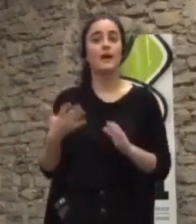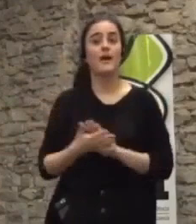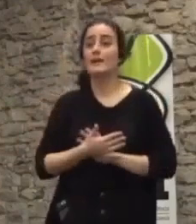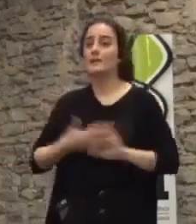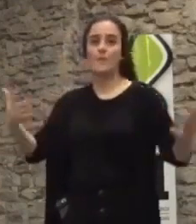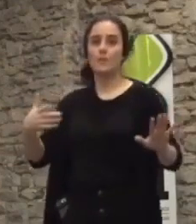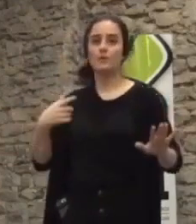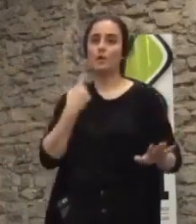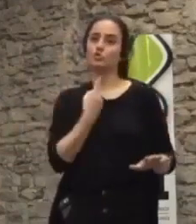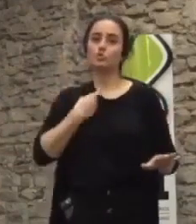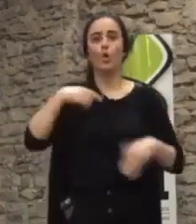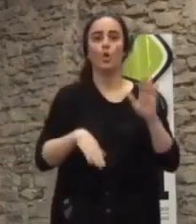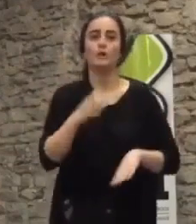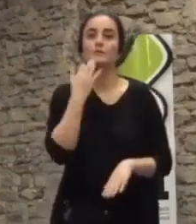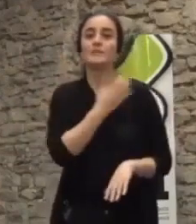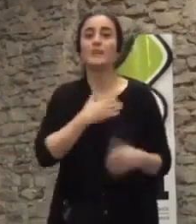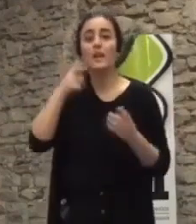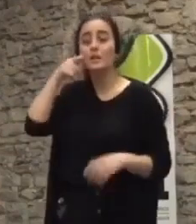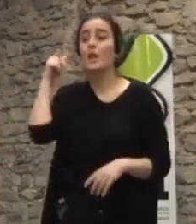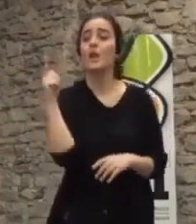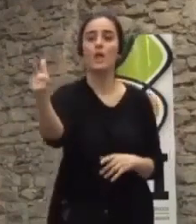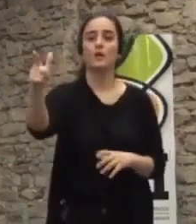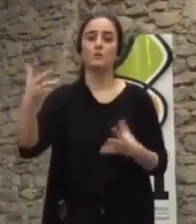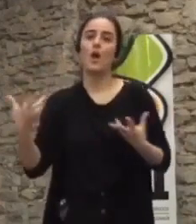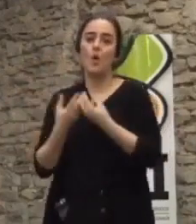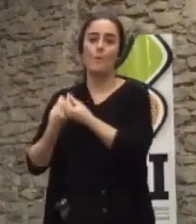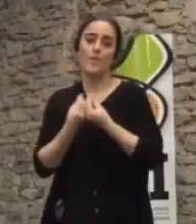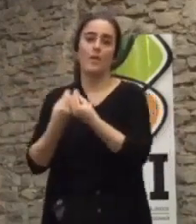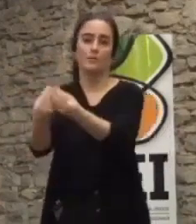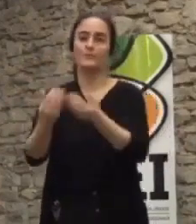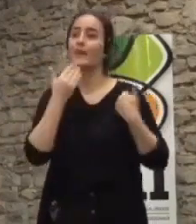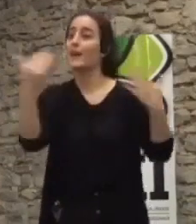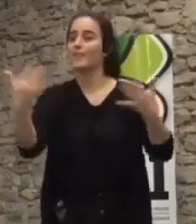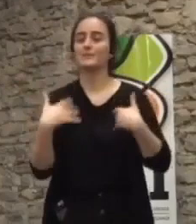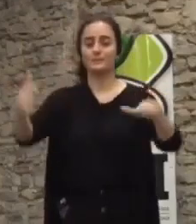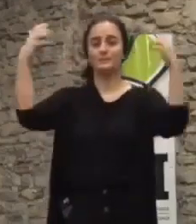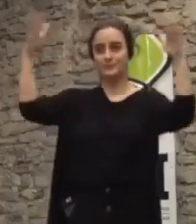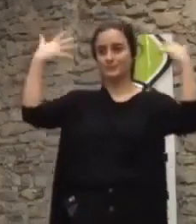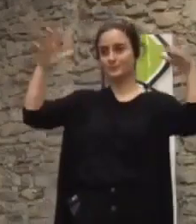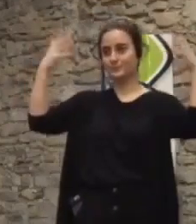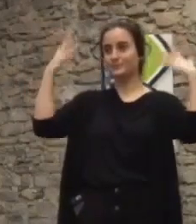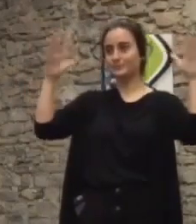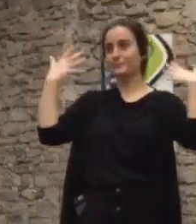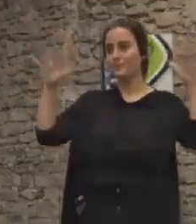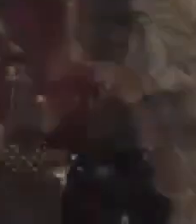rápido, camina solo. Si quieres llegar lejos, camina acompañado. Gracias.